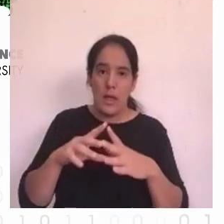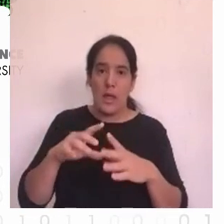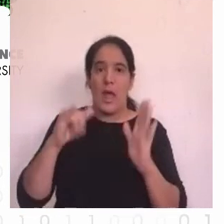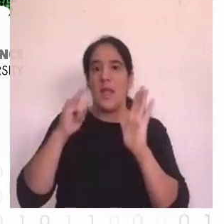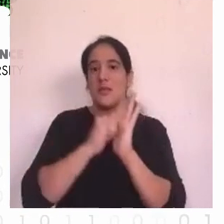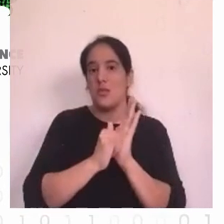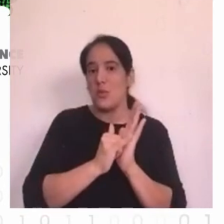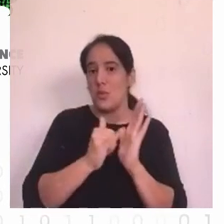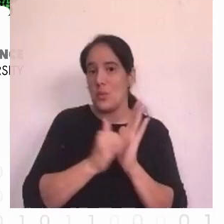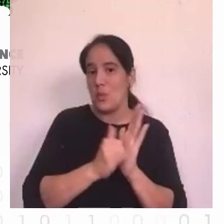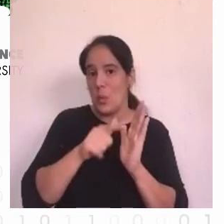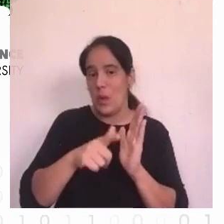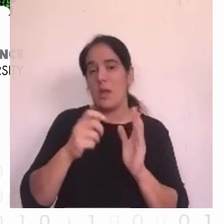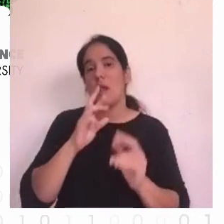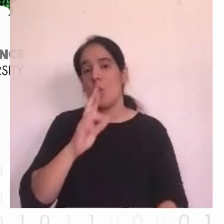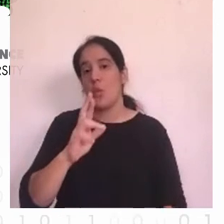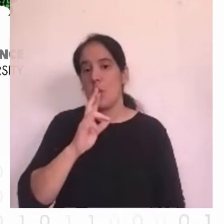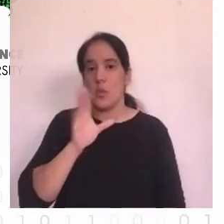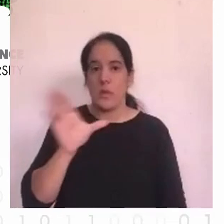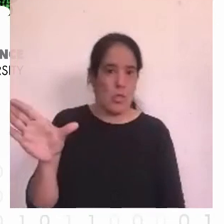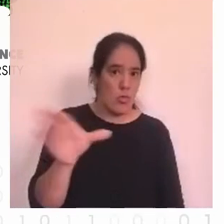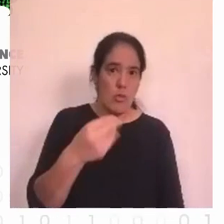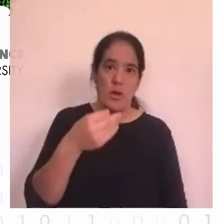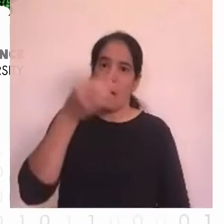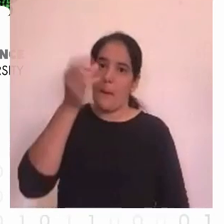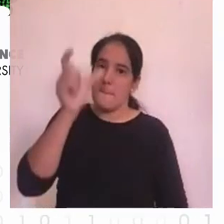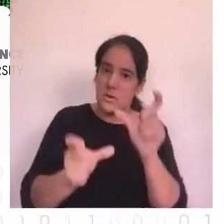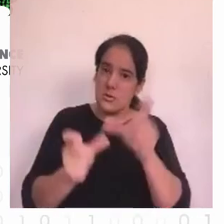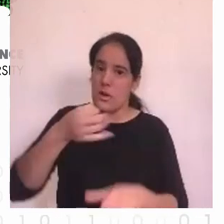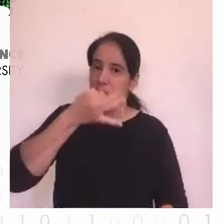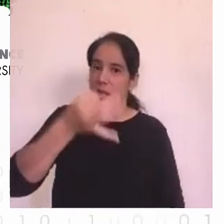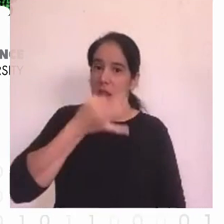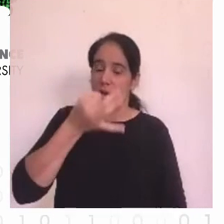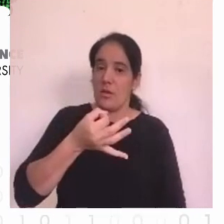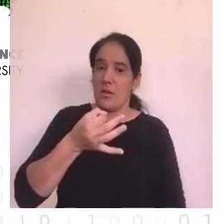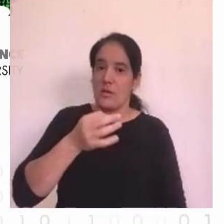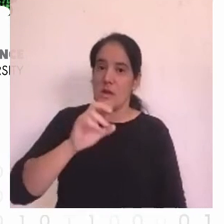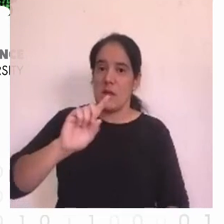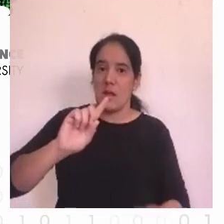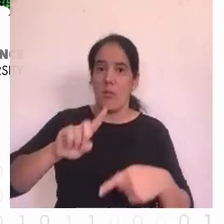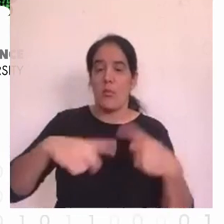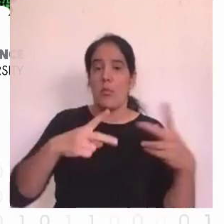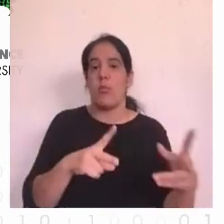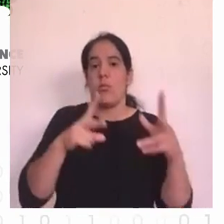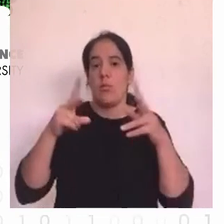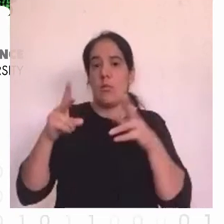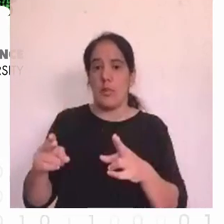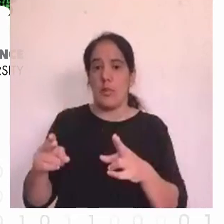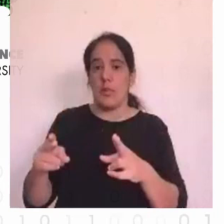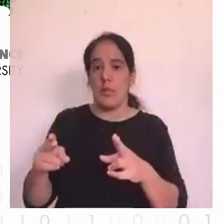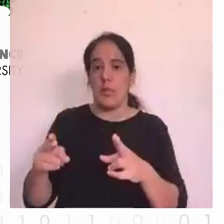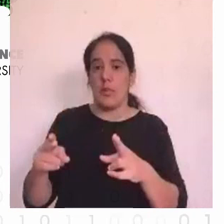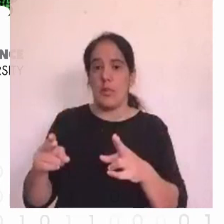poder responder todas las oradoras, y avanzamos al siguiente panel de innovación educativa con